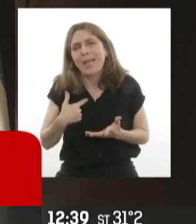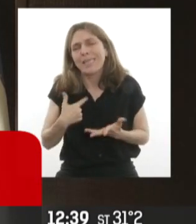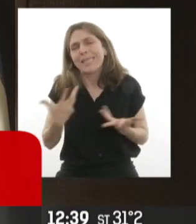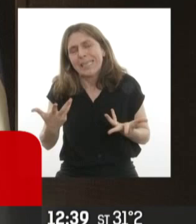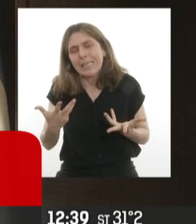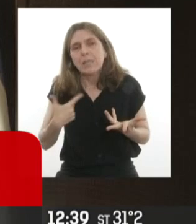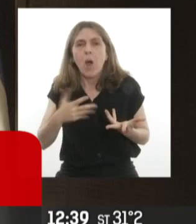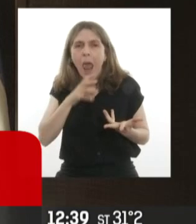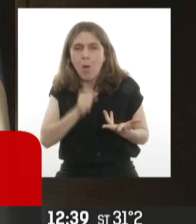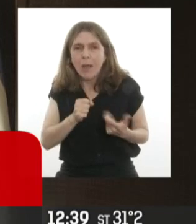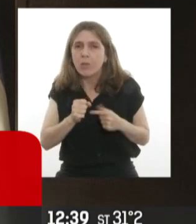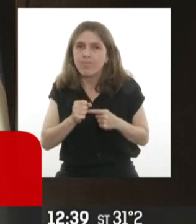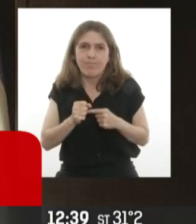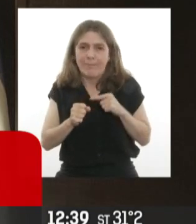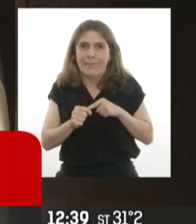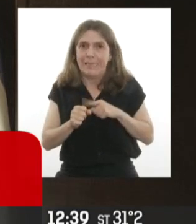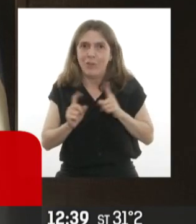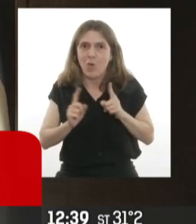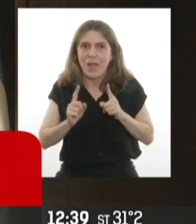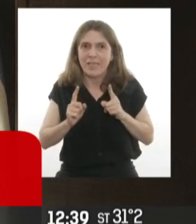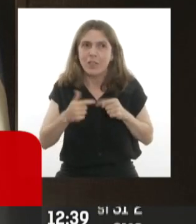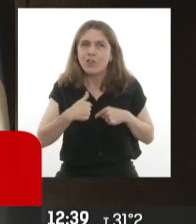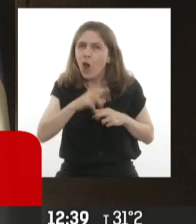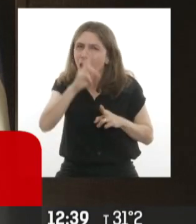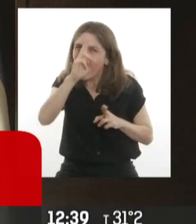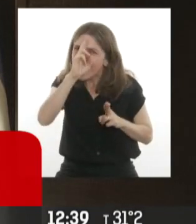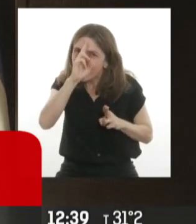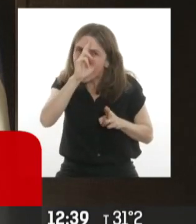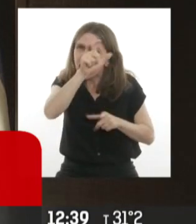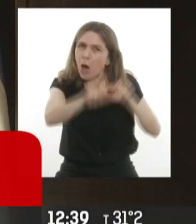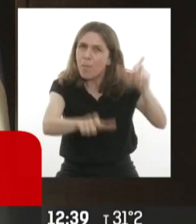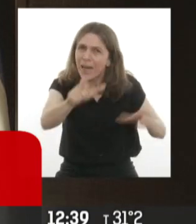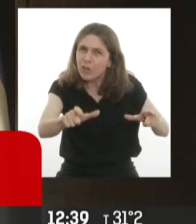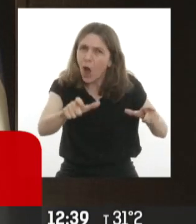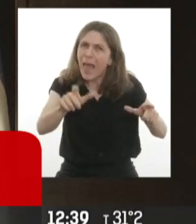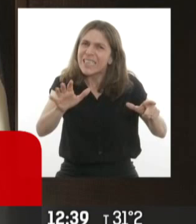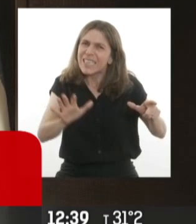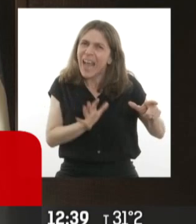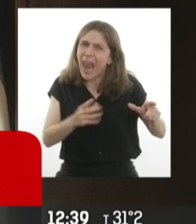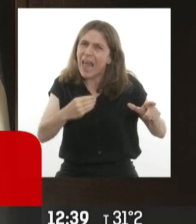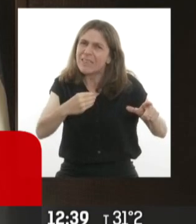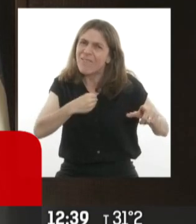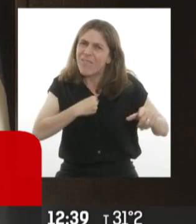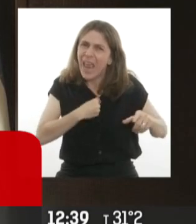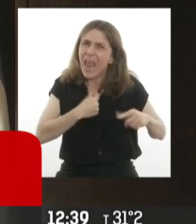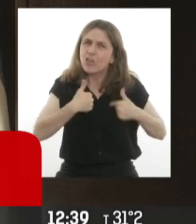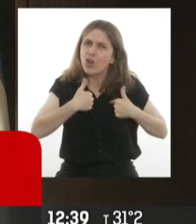yo respeto con muchas ganas al otro. Y luego con ganas, luego convencido.